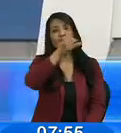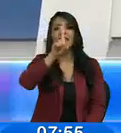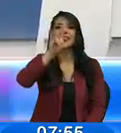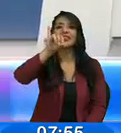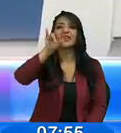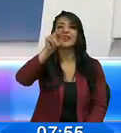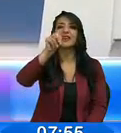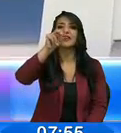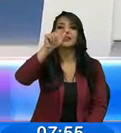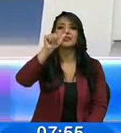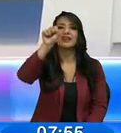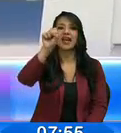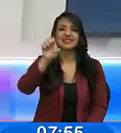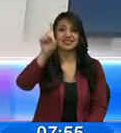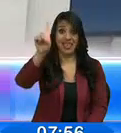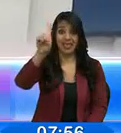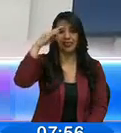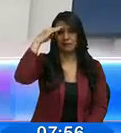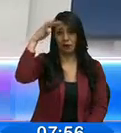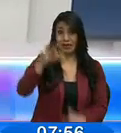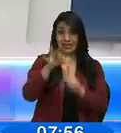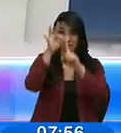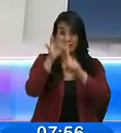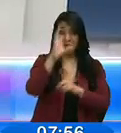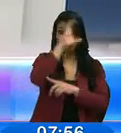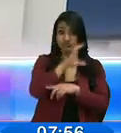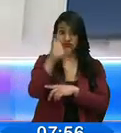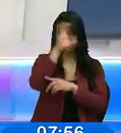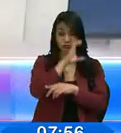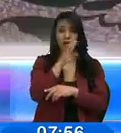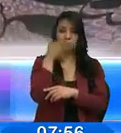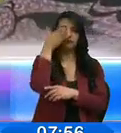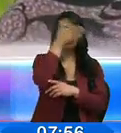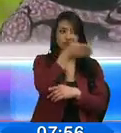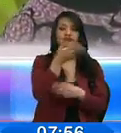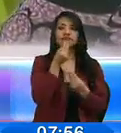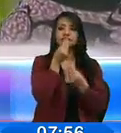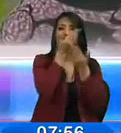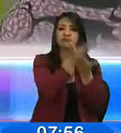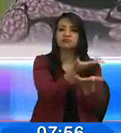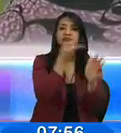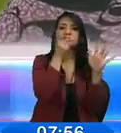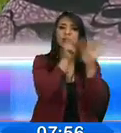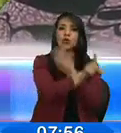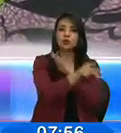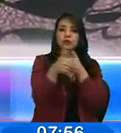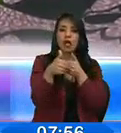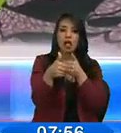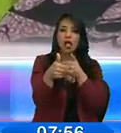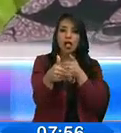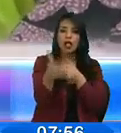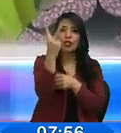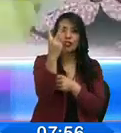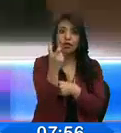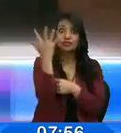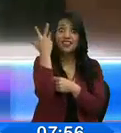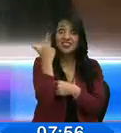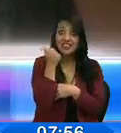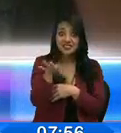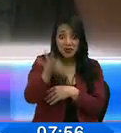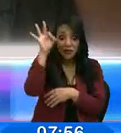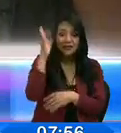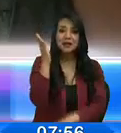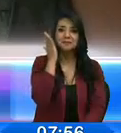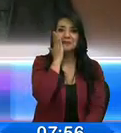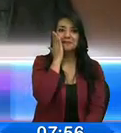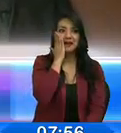Delitos contra la Vida, Muertes Violentas y Desapariciones, DINASED, que en 12 días se localizó a su madre. Se trata